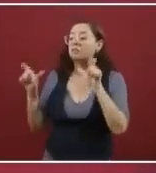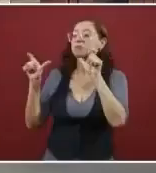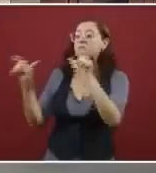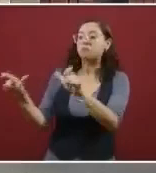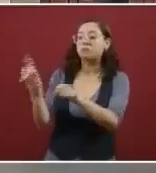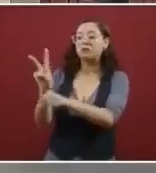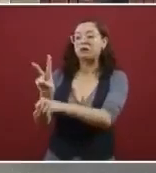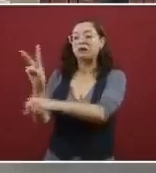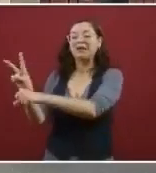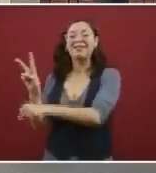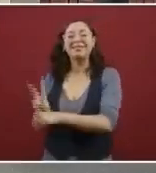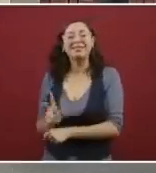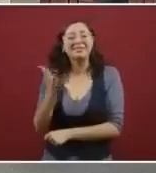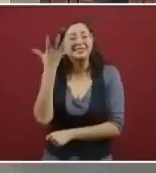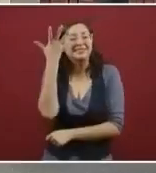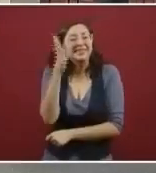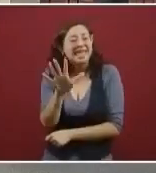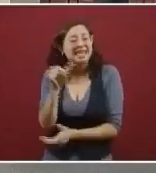10,000